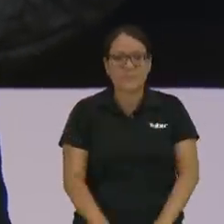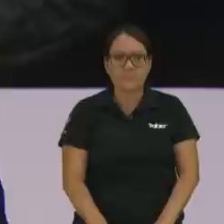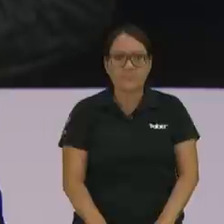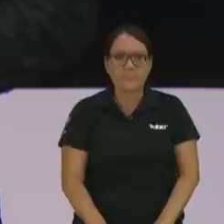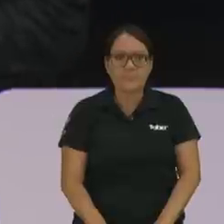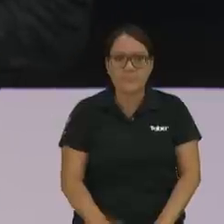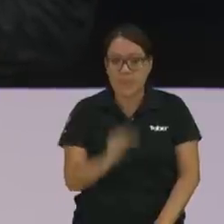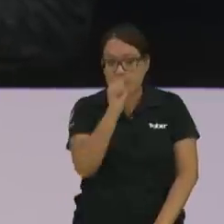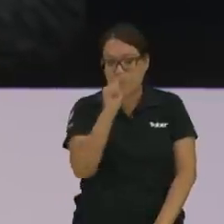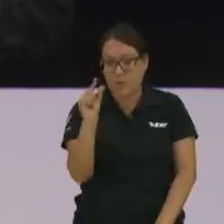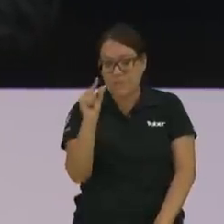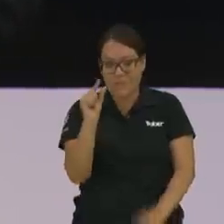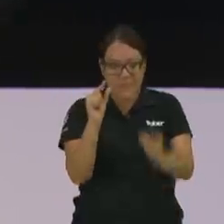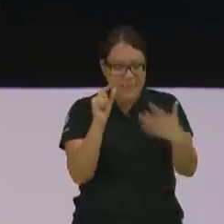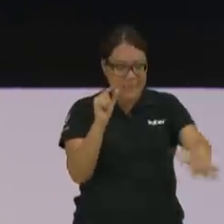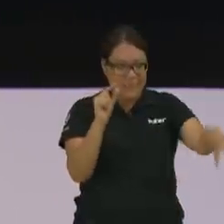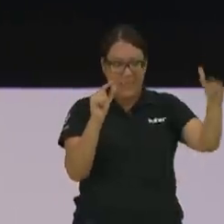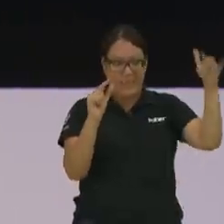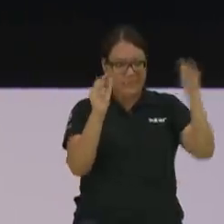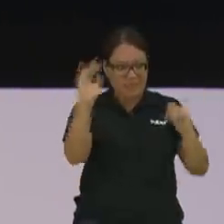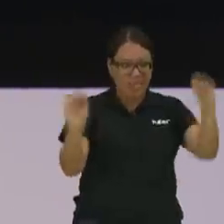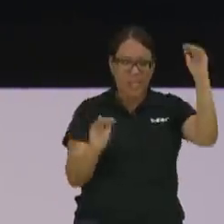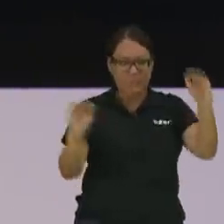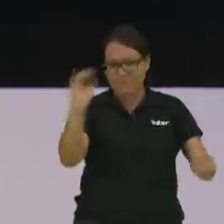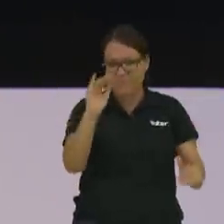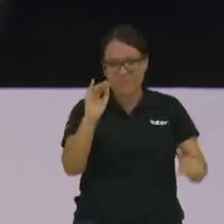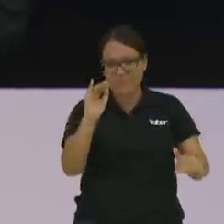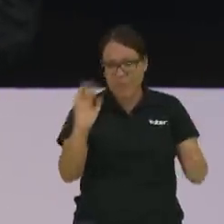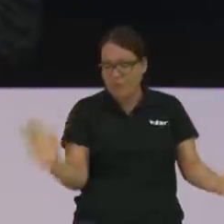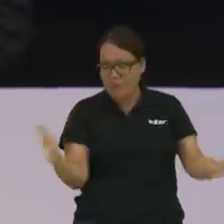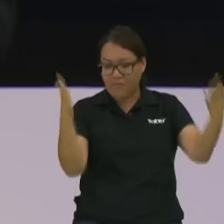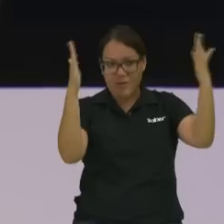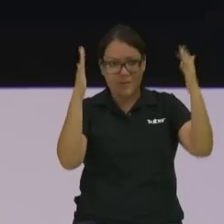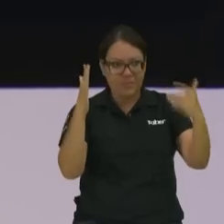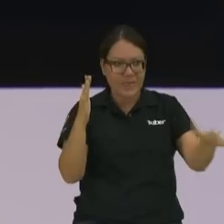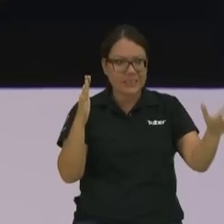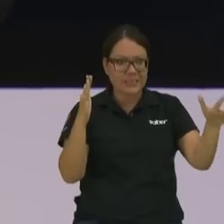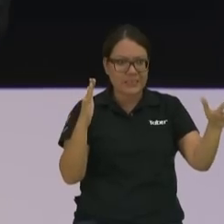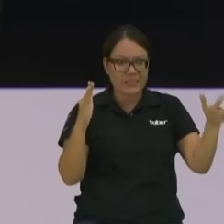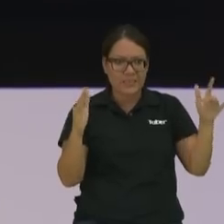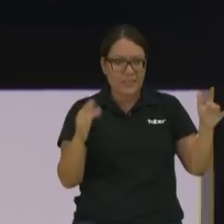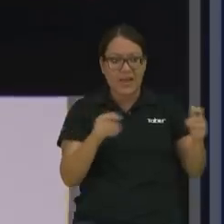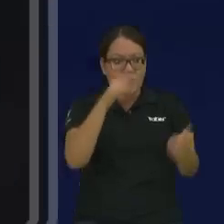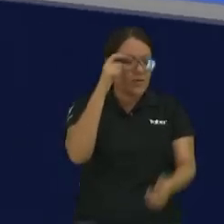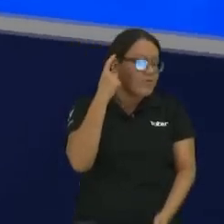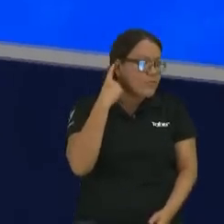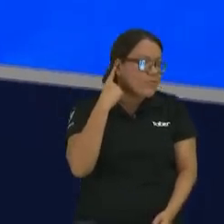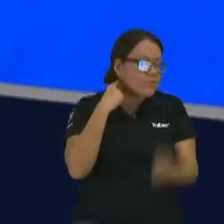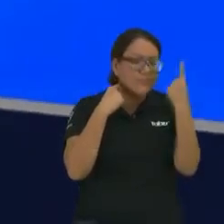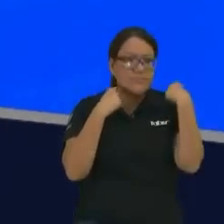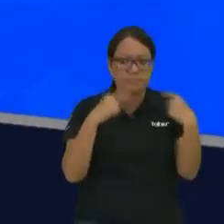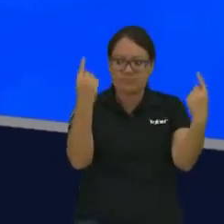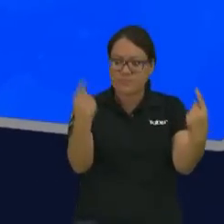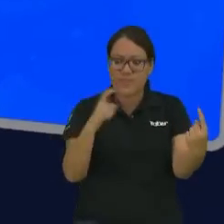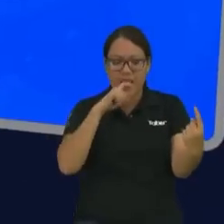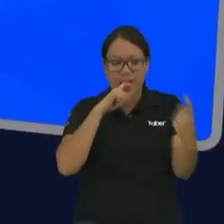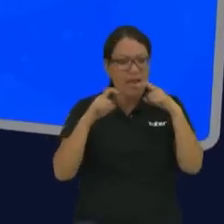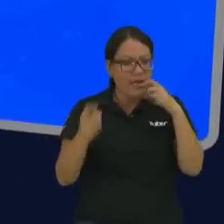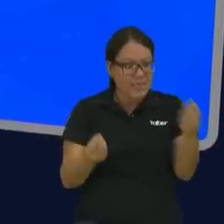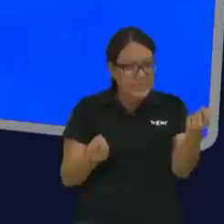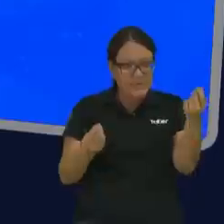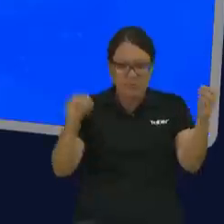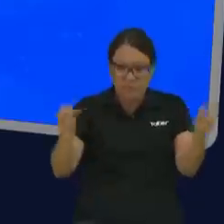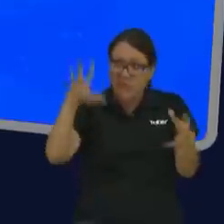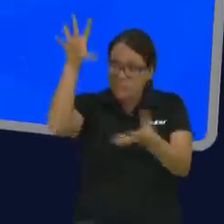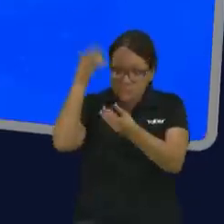estimo es el buen nombre que la mucha riqueza y la buena fama más que el oro y la plata dos el rico y el pobre se encuentran a ambos hizo Jehová no es que esté con uno y dejo al otro tres el